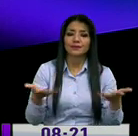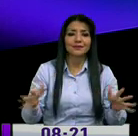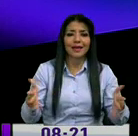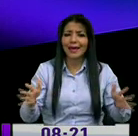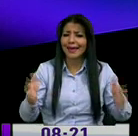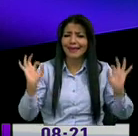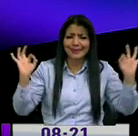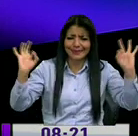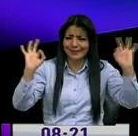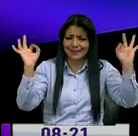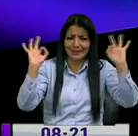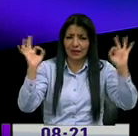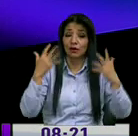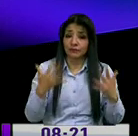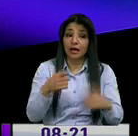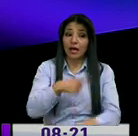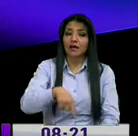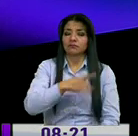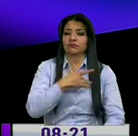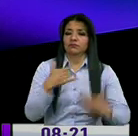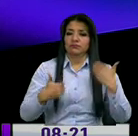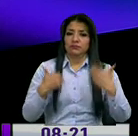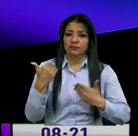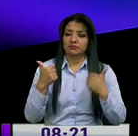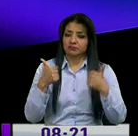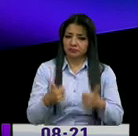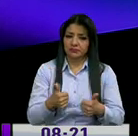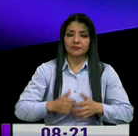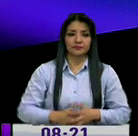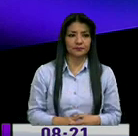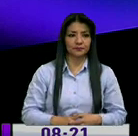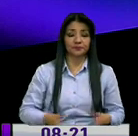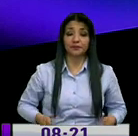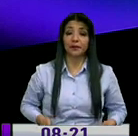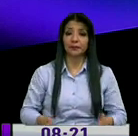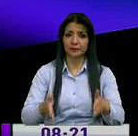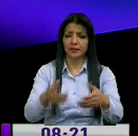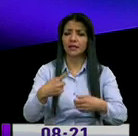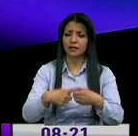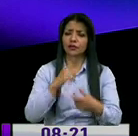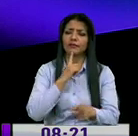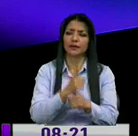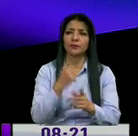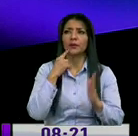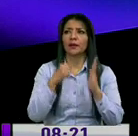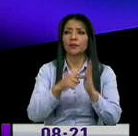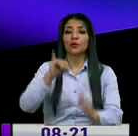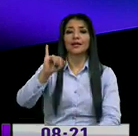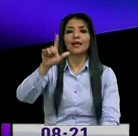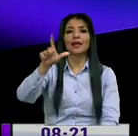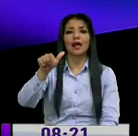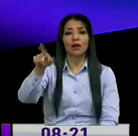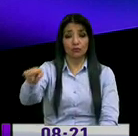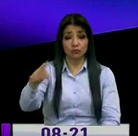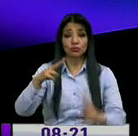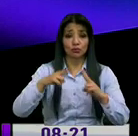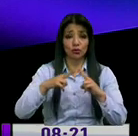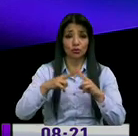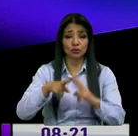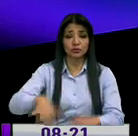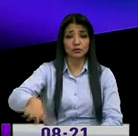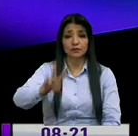dado. Ahí la población va a estar contenta. Porque claro, hay vías en la ciudad de Quito. Yo le pongo un ejemplo, la Isla Ló, que usted conoce muy bien, que está en el Valle de los